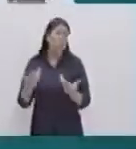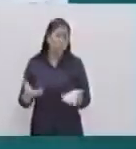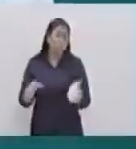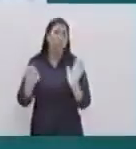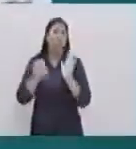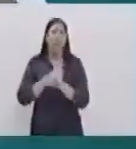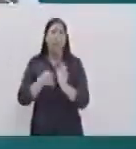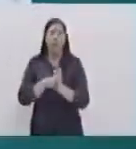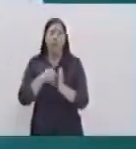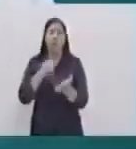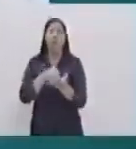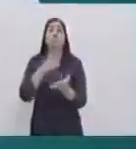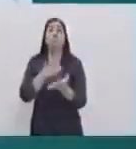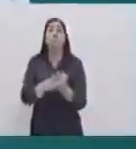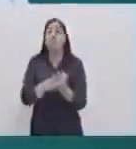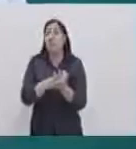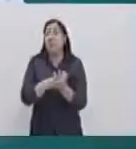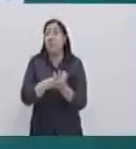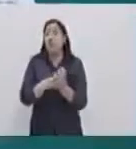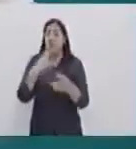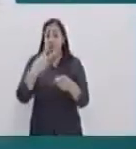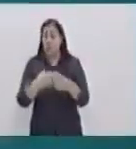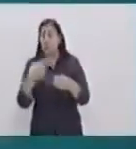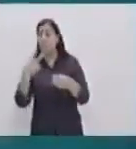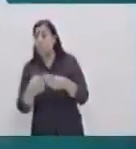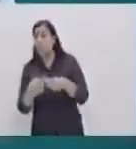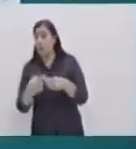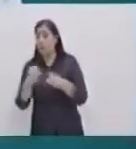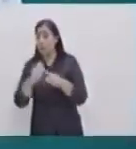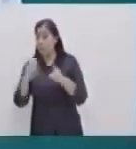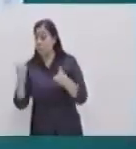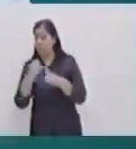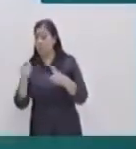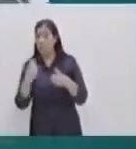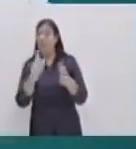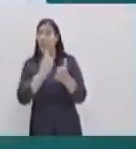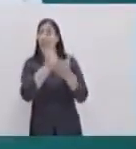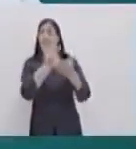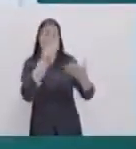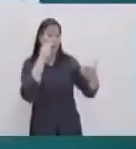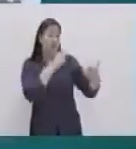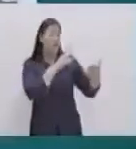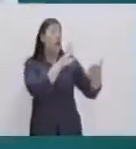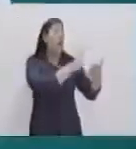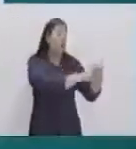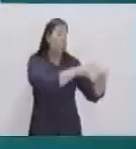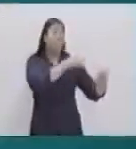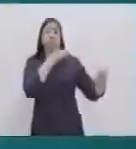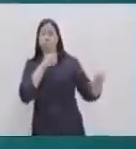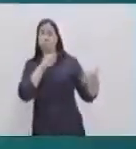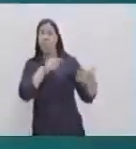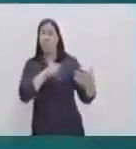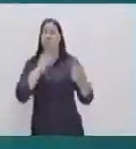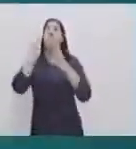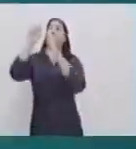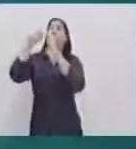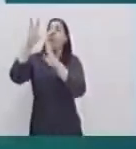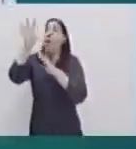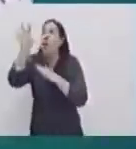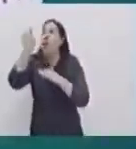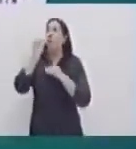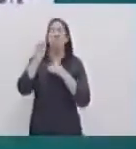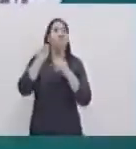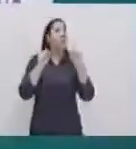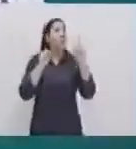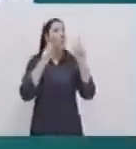ejemplo, citas o frases de un libro de texto, de un libro de lectura, de una película, de sucesos reales o de